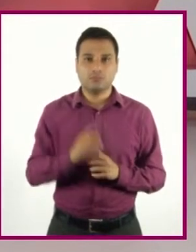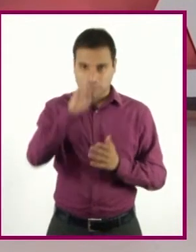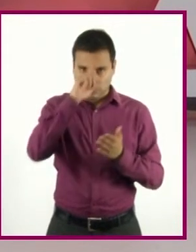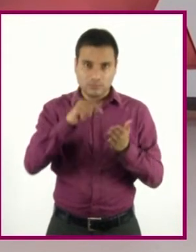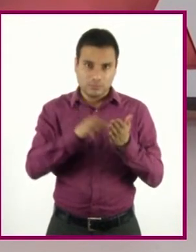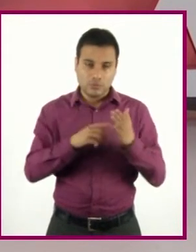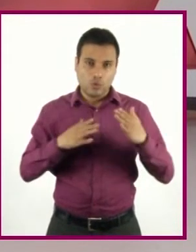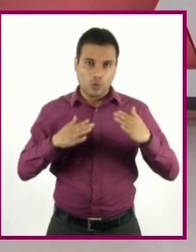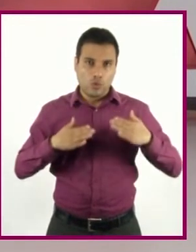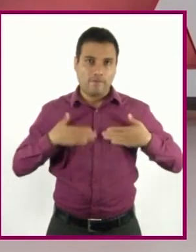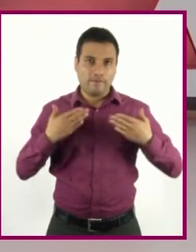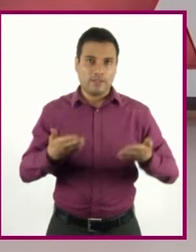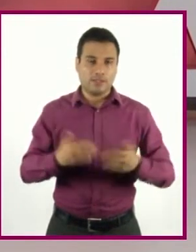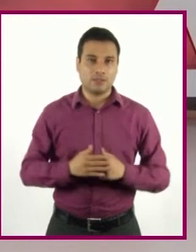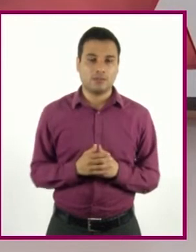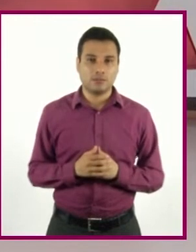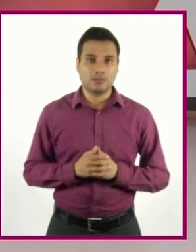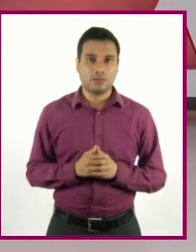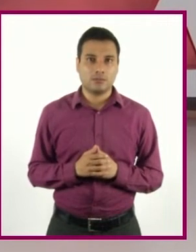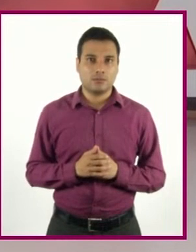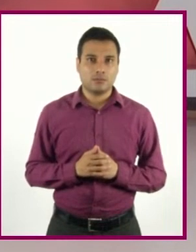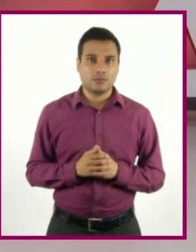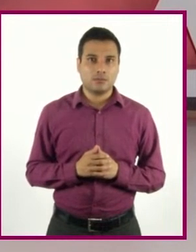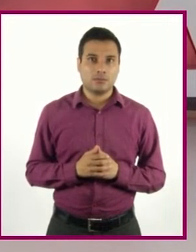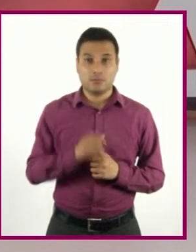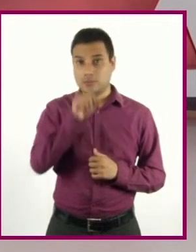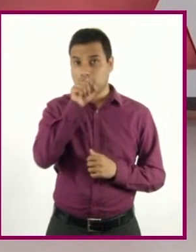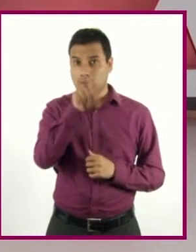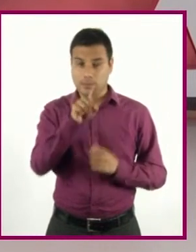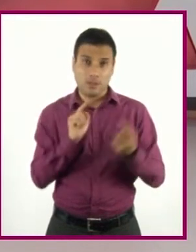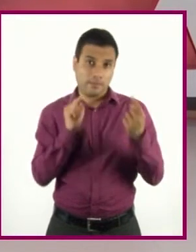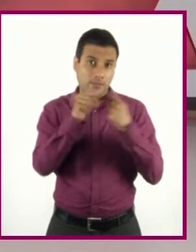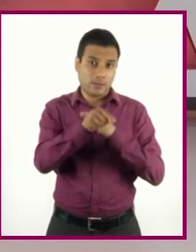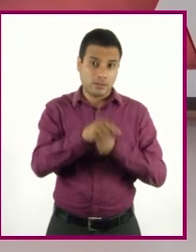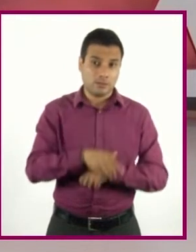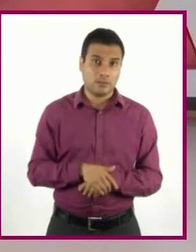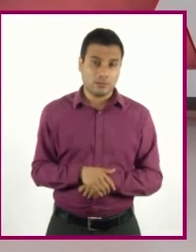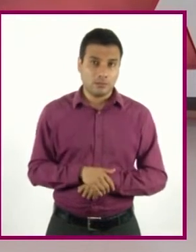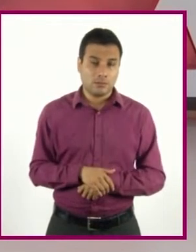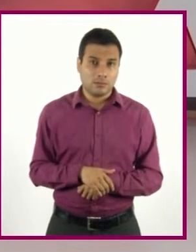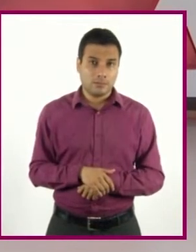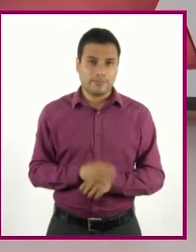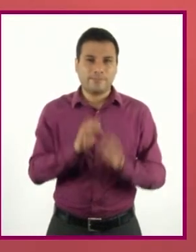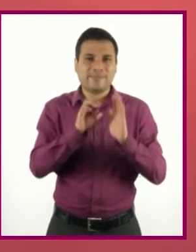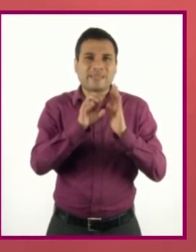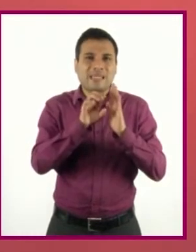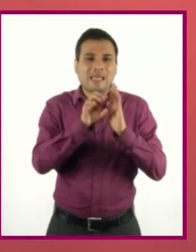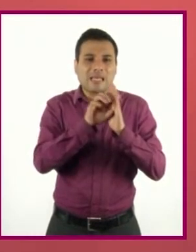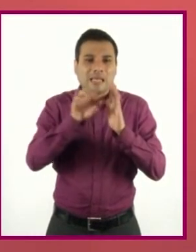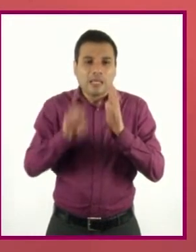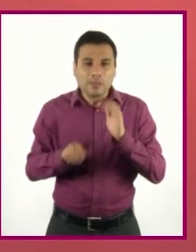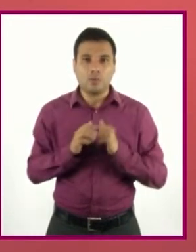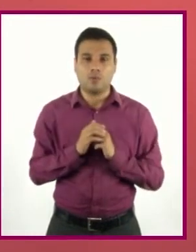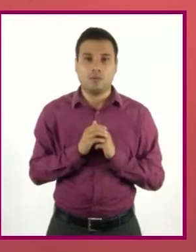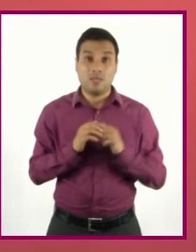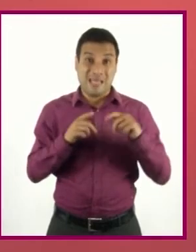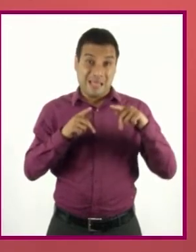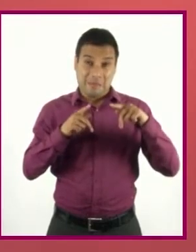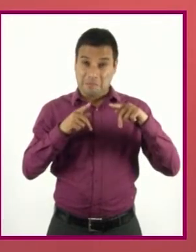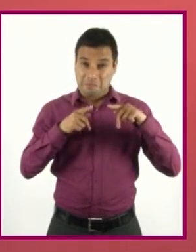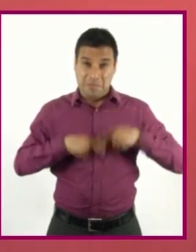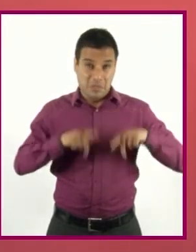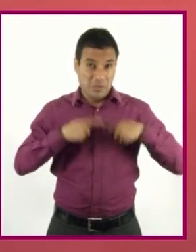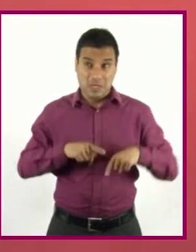confianza, no profesor, y la empatía. ¿Ah? Si no le tengo confianza a la persona con la que